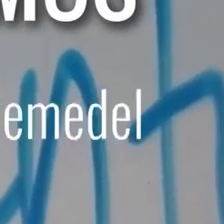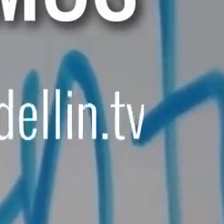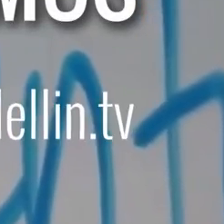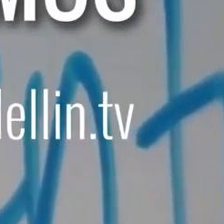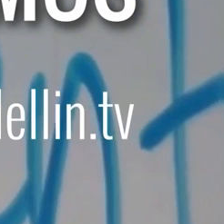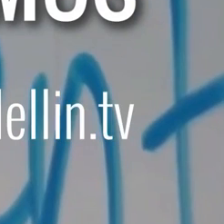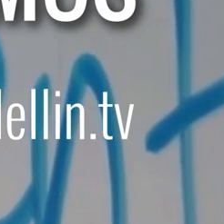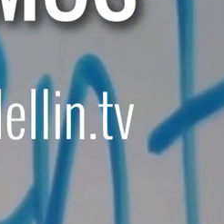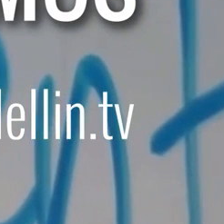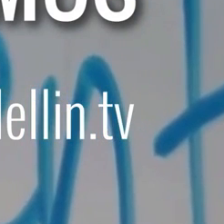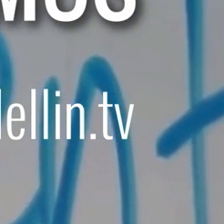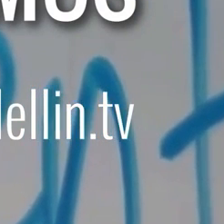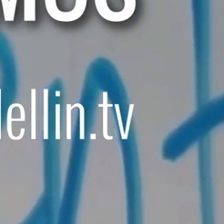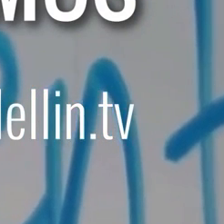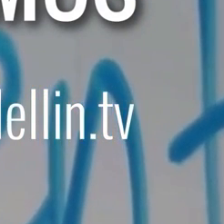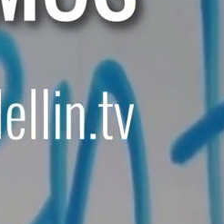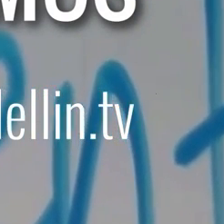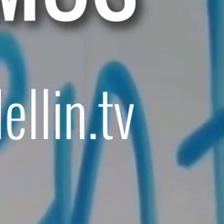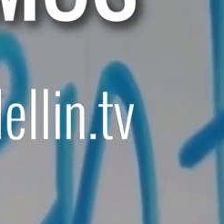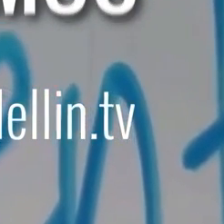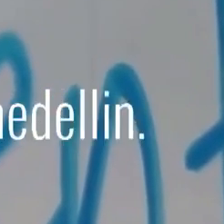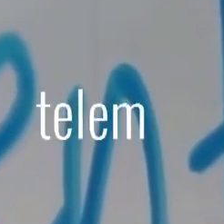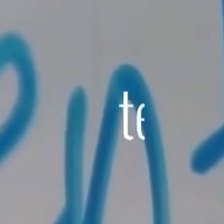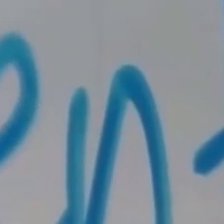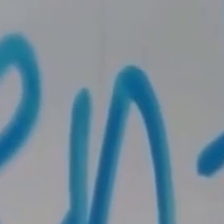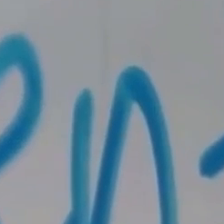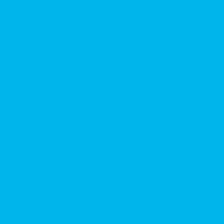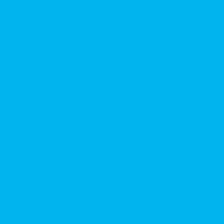estás viendo en casa aprendemos